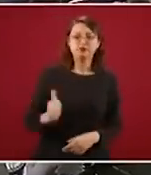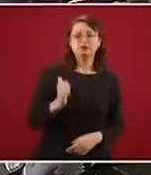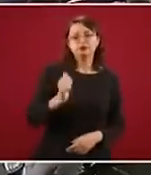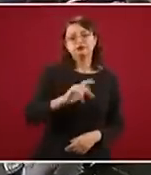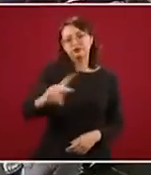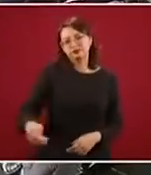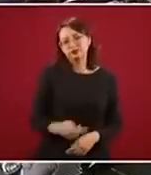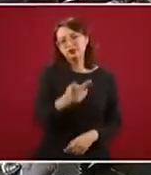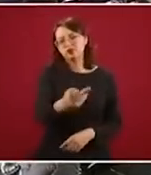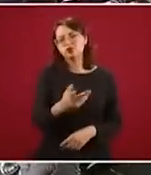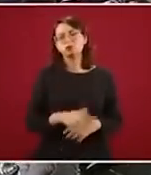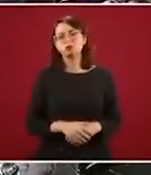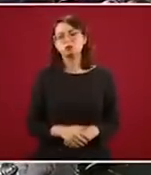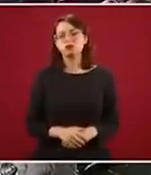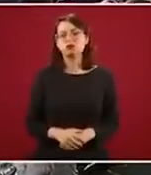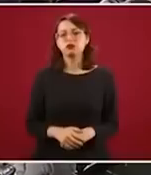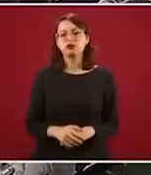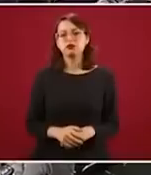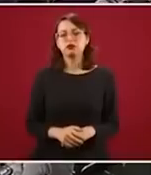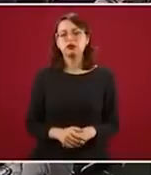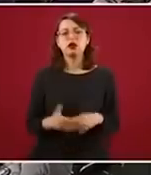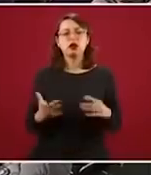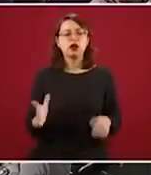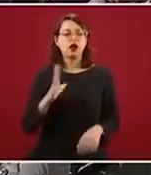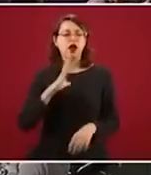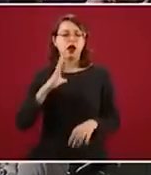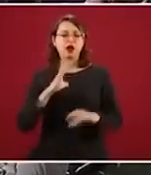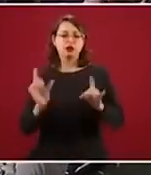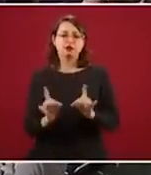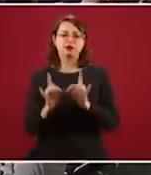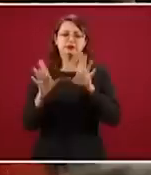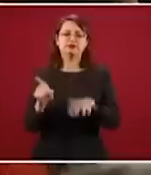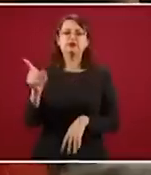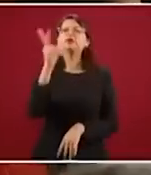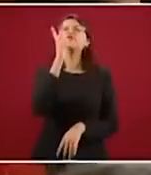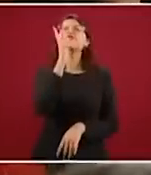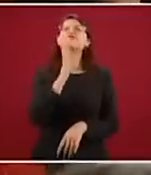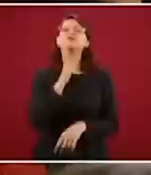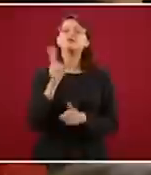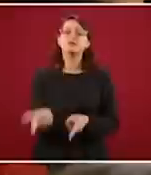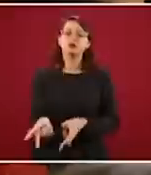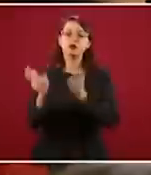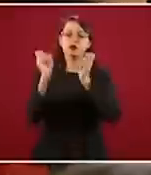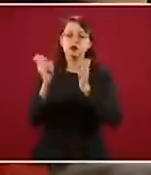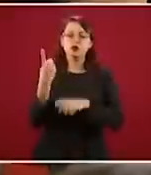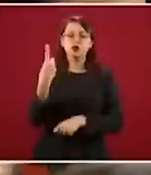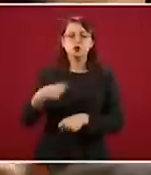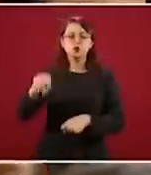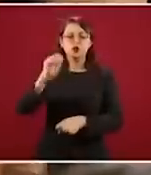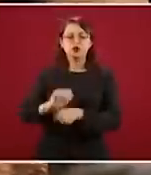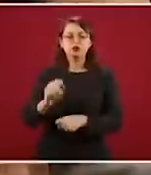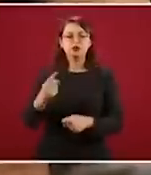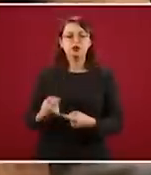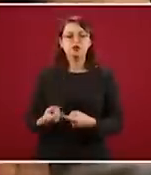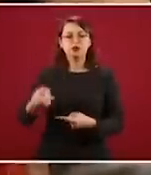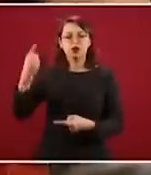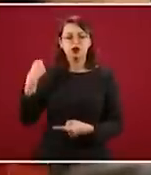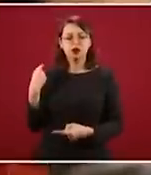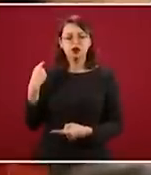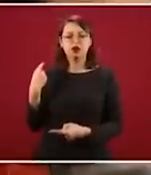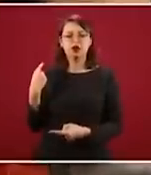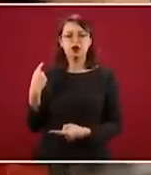decir sobre algunos robos suscitados en plataformas petroleras. La semana pasada, un